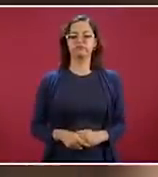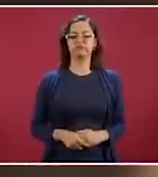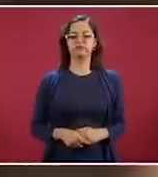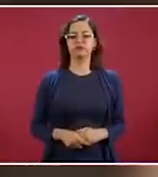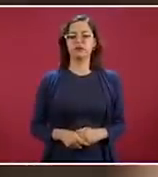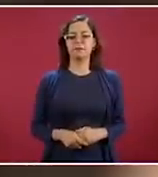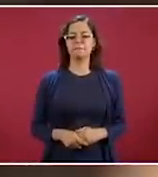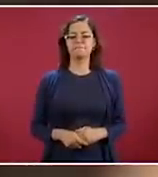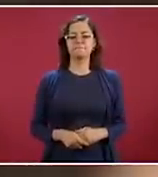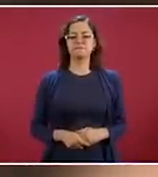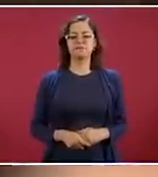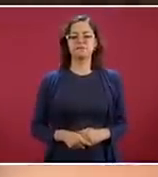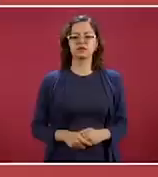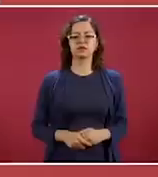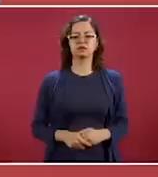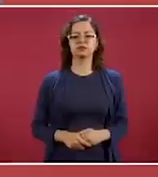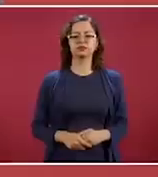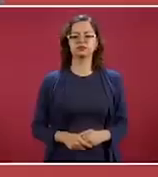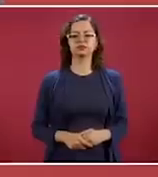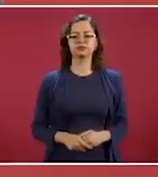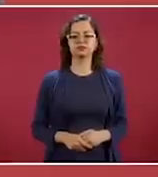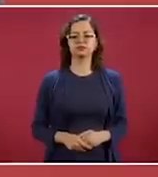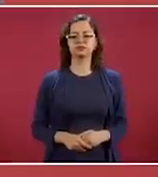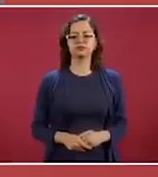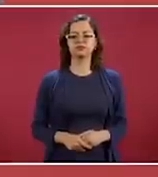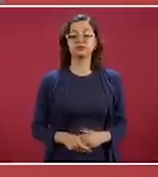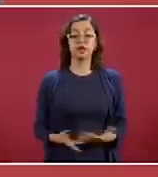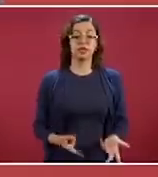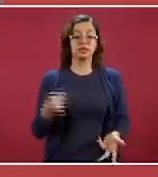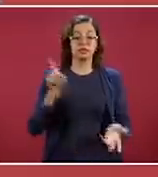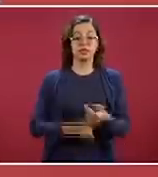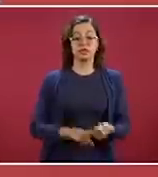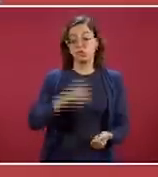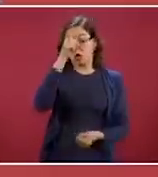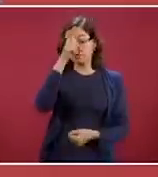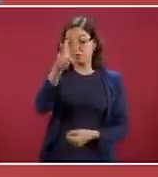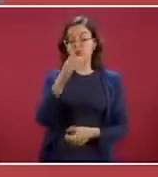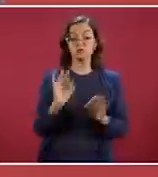Decía que cuando se está bien en lo espiritual,